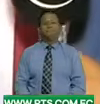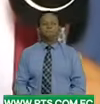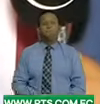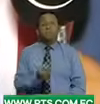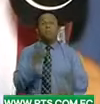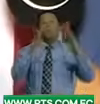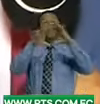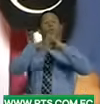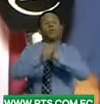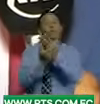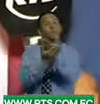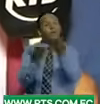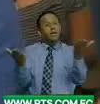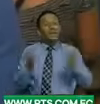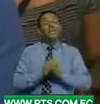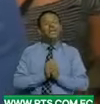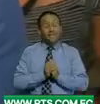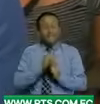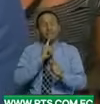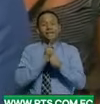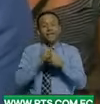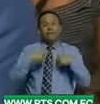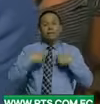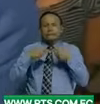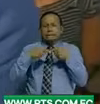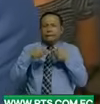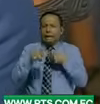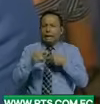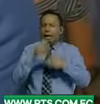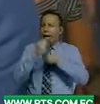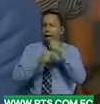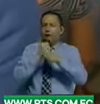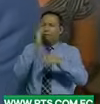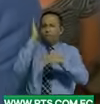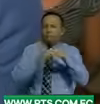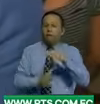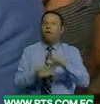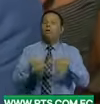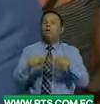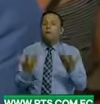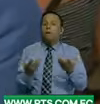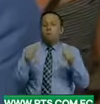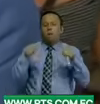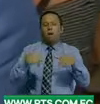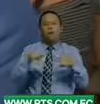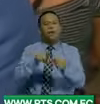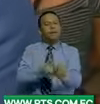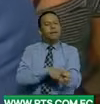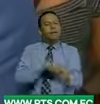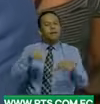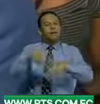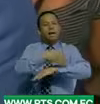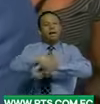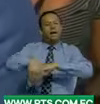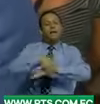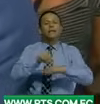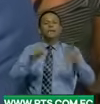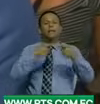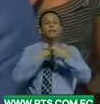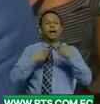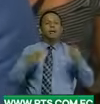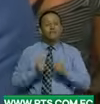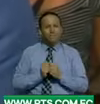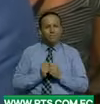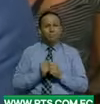Buenas noches, Ana, y amables televidentes. Así es, a pocas horas que culmine el año y aquí en la tradicional calle 6 de marzo, de a